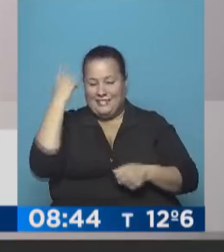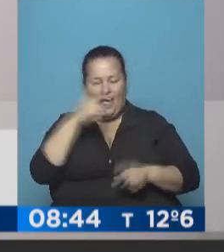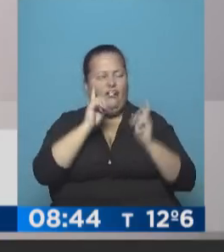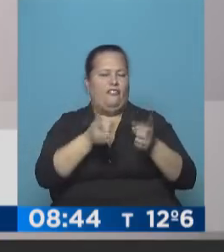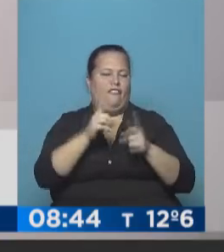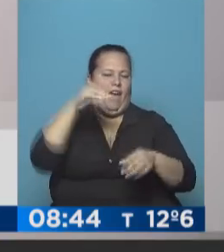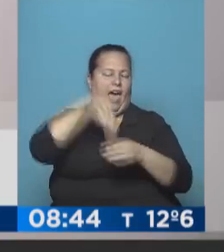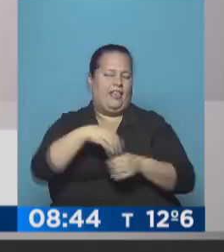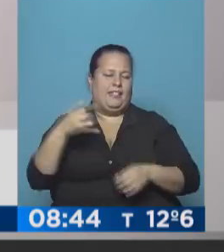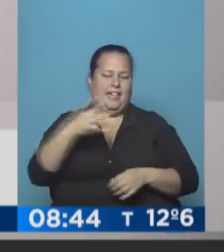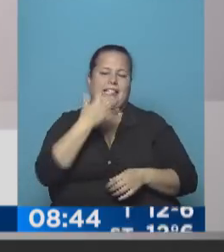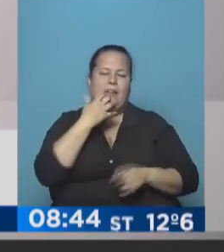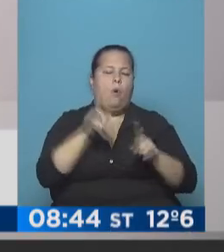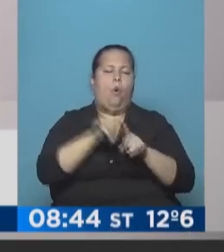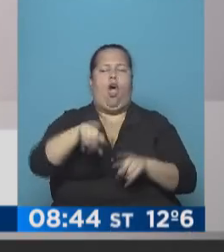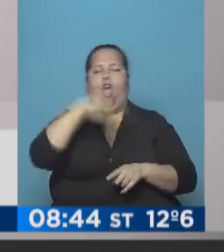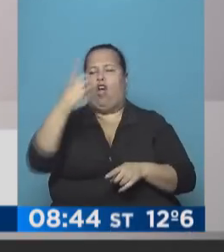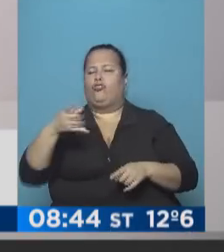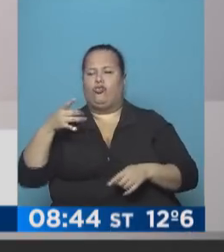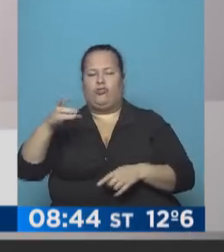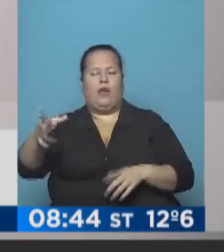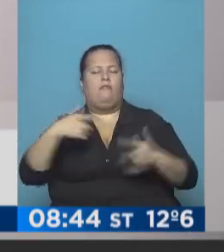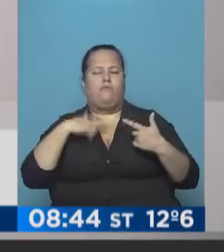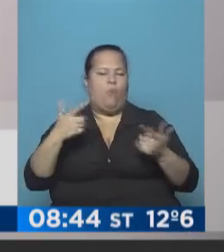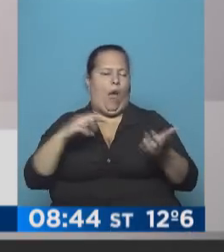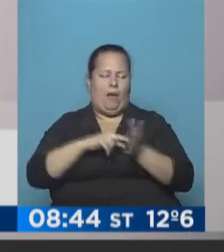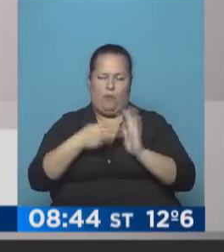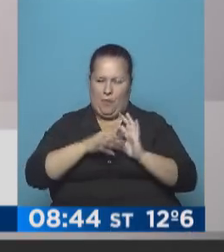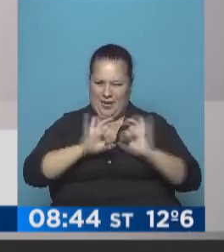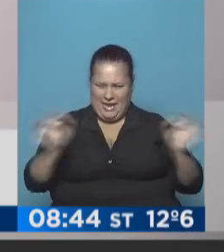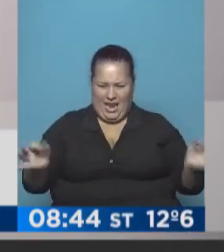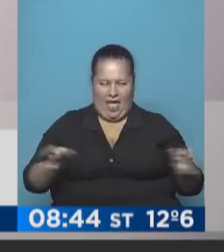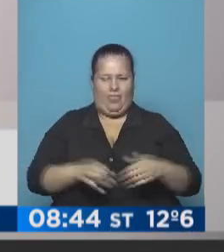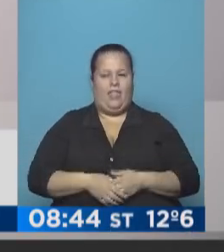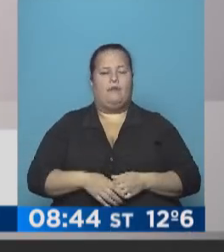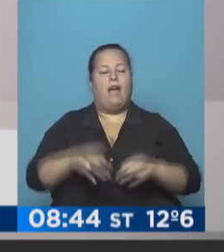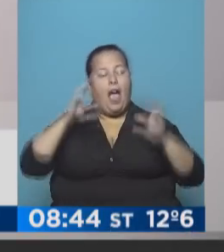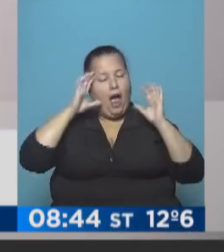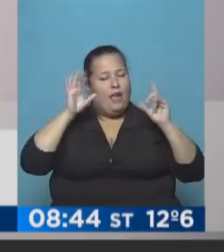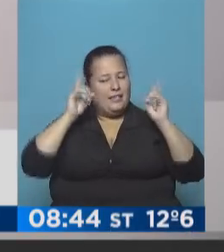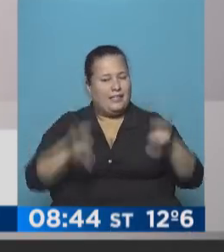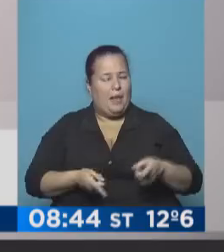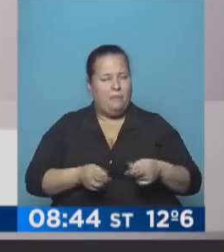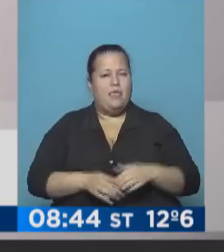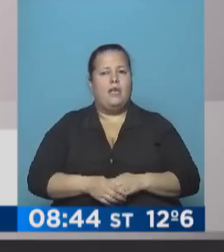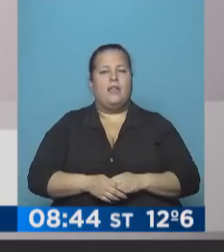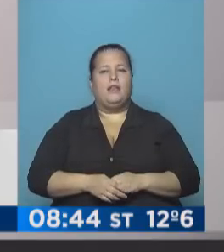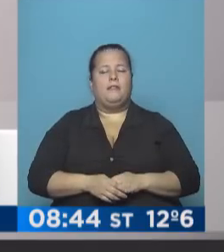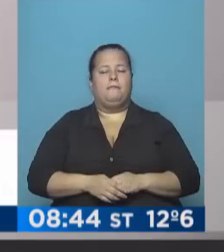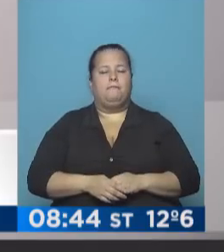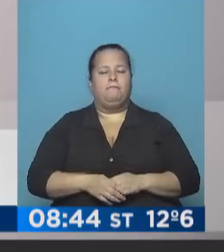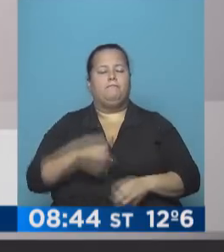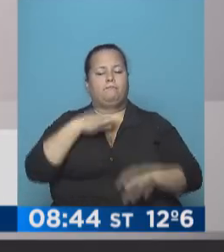funcionar en la línea Sarmiento como lo hacen en otras líneas y donde, uh-huh, no tenemos ningún tipo de conflicto. Recordemos también que